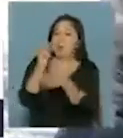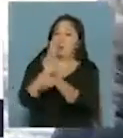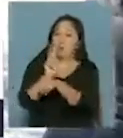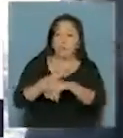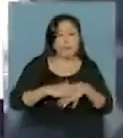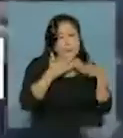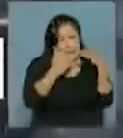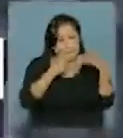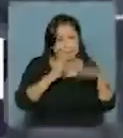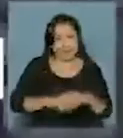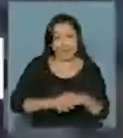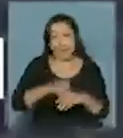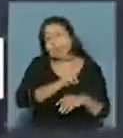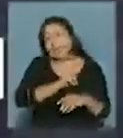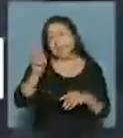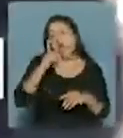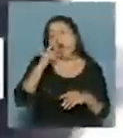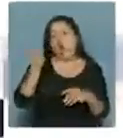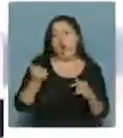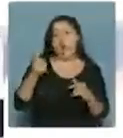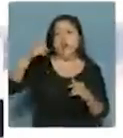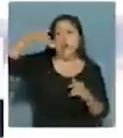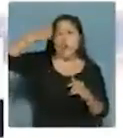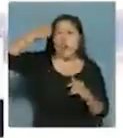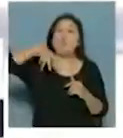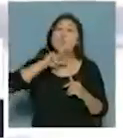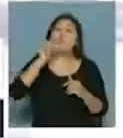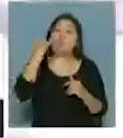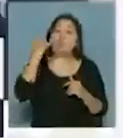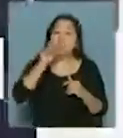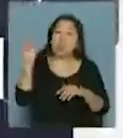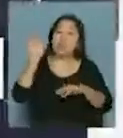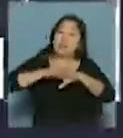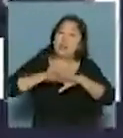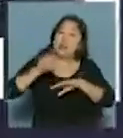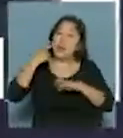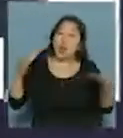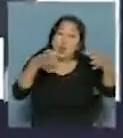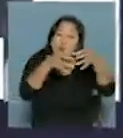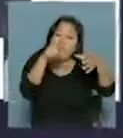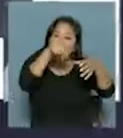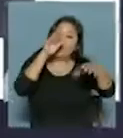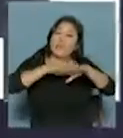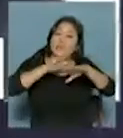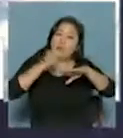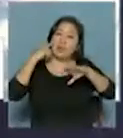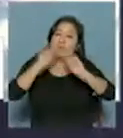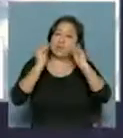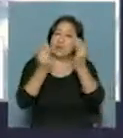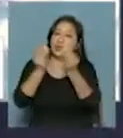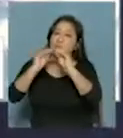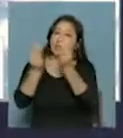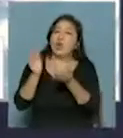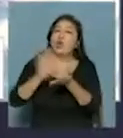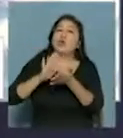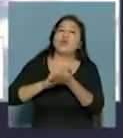le agradezco. Gracias a usted. La palabra entonces de Pablo Montoya, quien es el encargado de este nuevo comando que ya da resultados, sobre todo en la